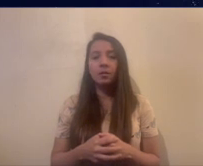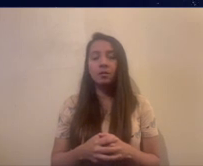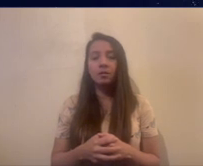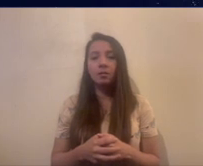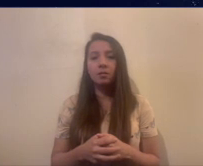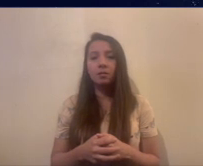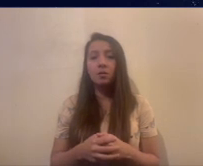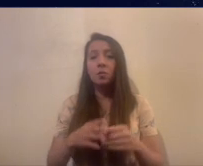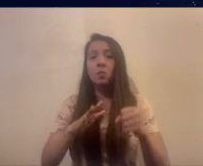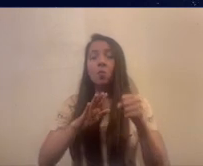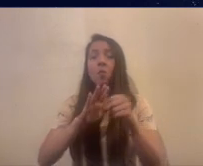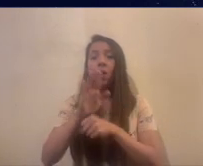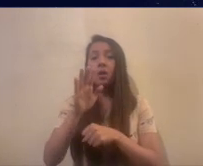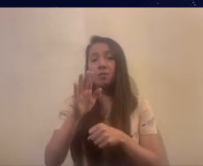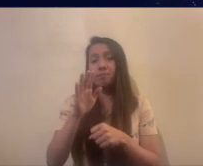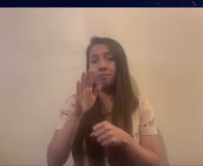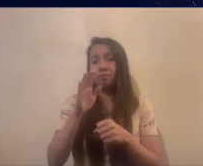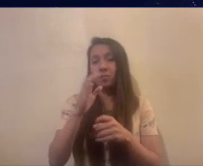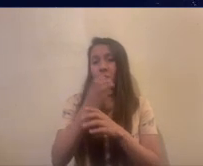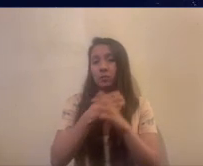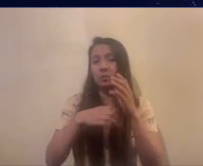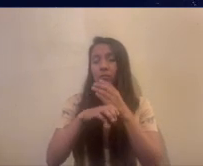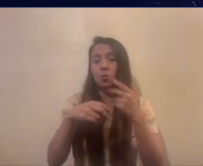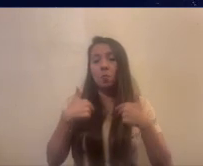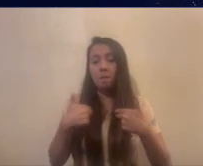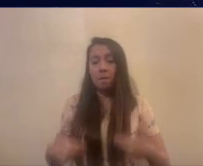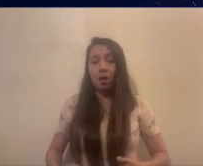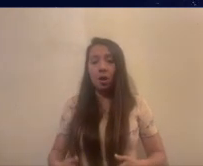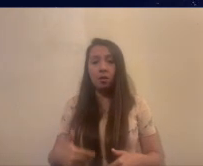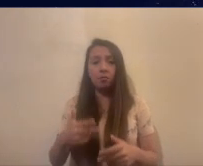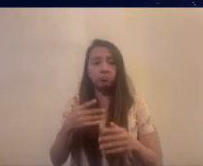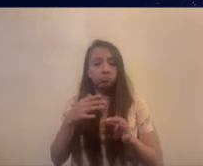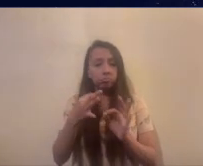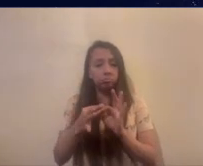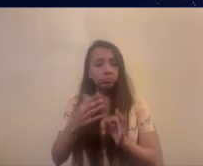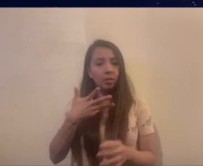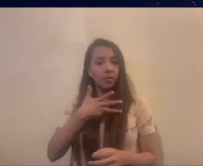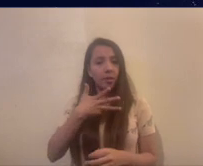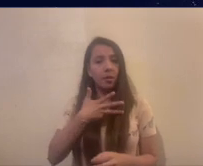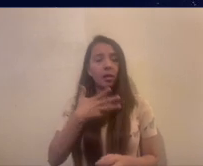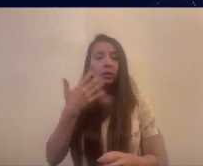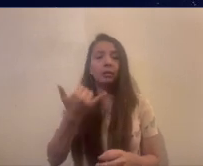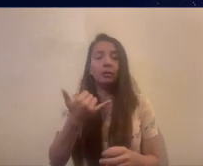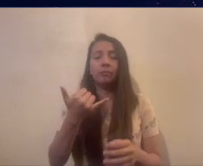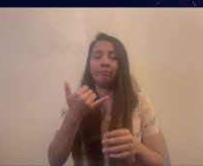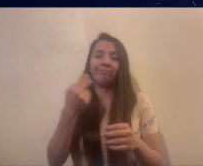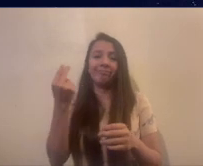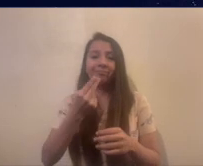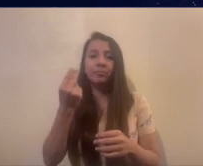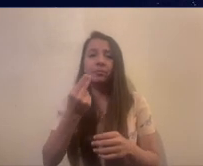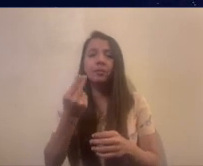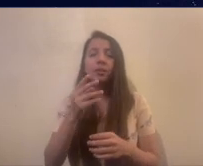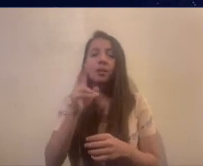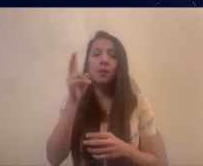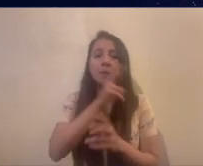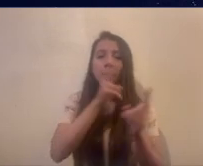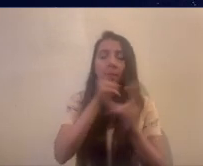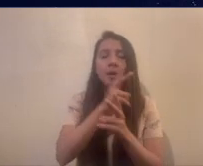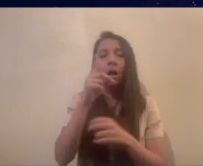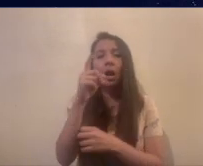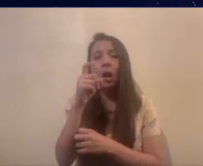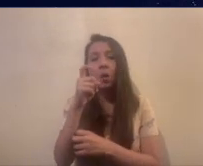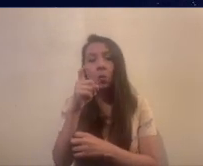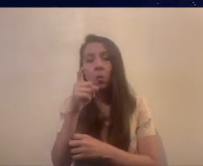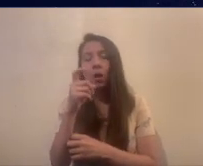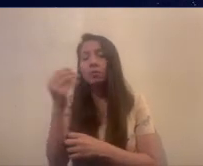De los principales factores que el ser humano tiene y necesita para la supervivencia en el espacio exterior, la Luna o Marte, son oxígeno, agua,